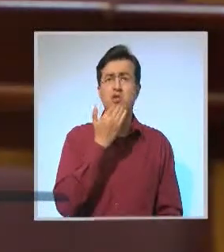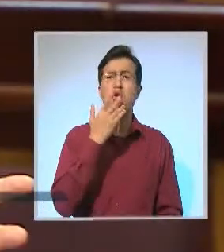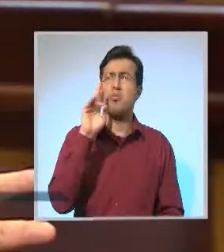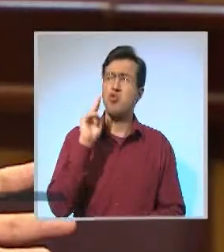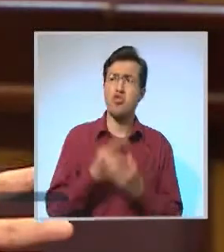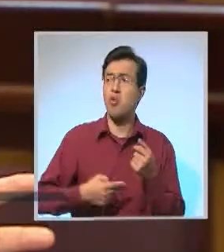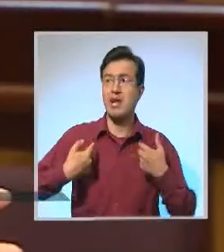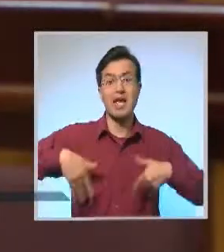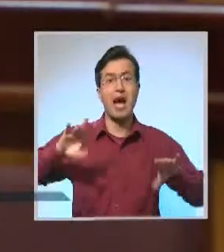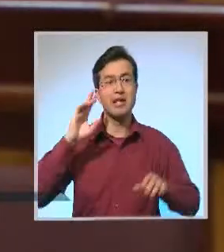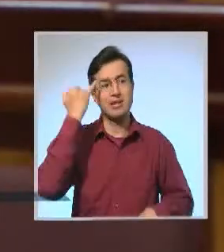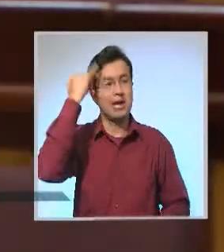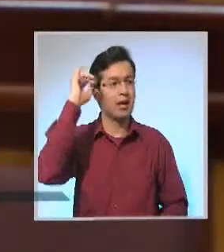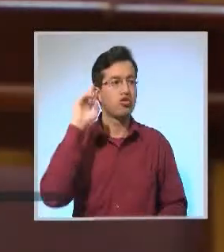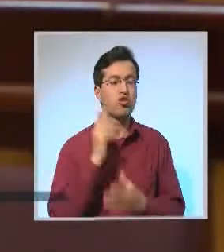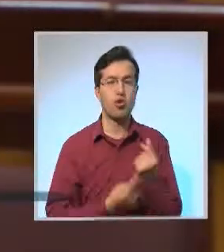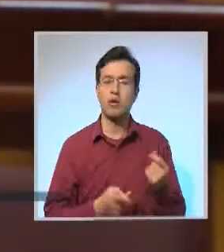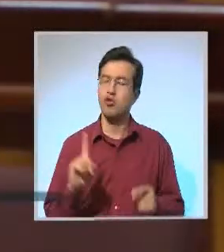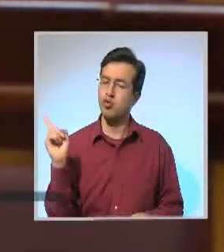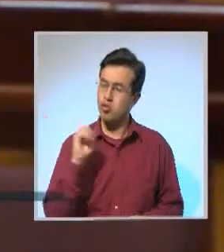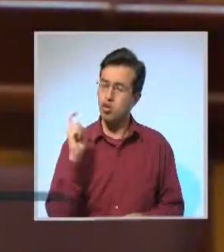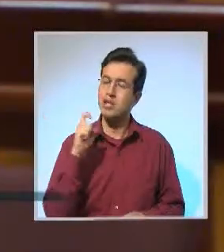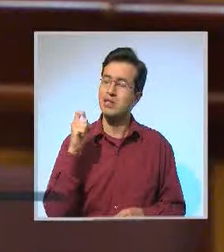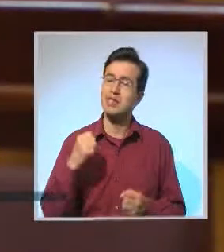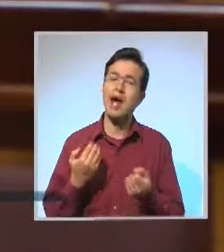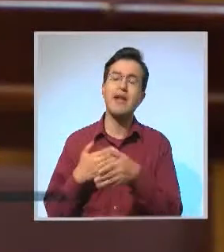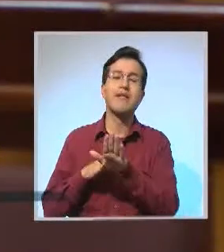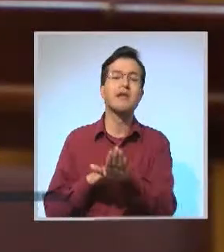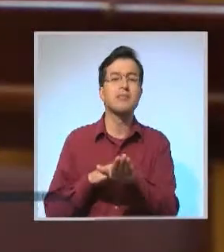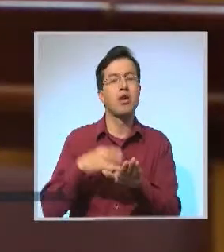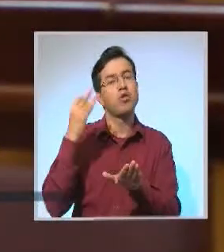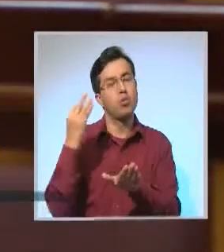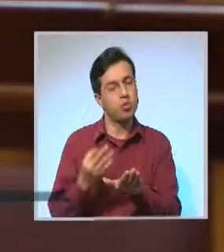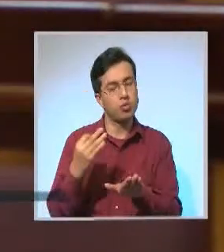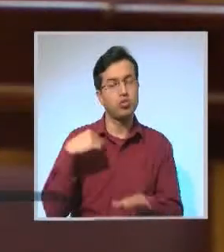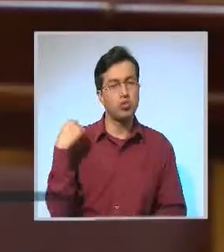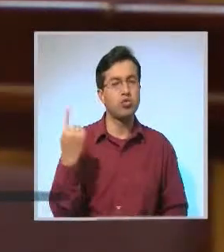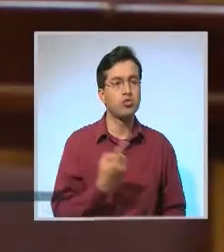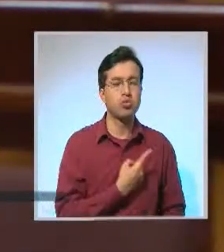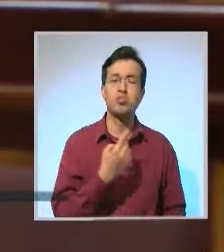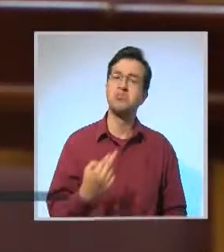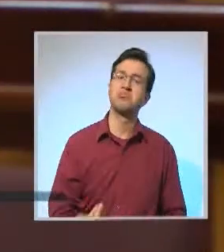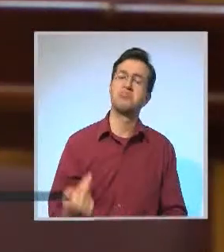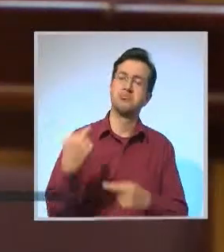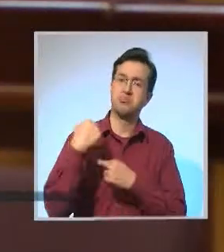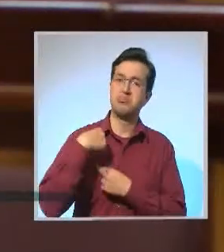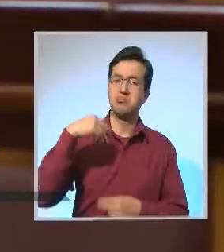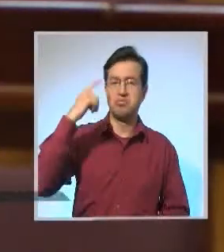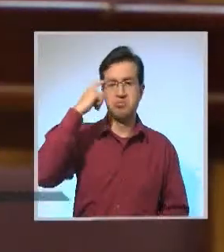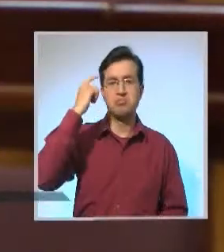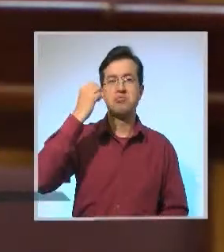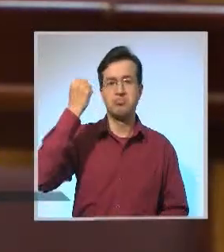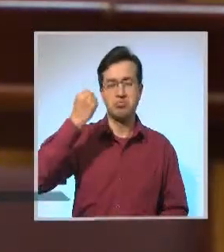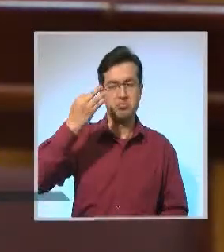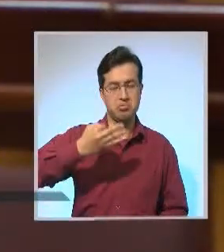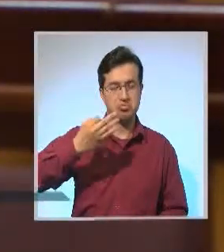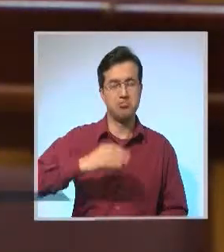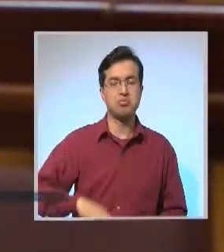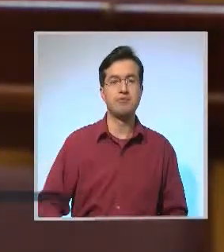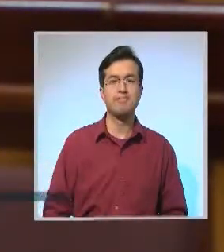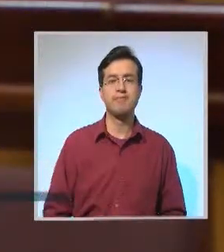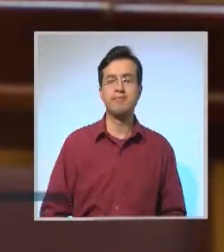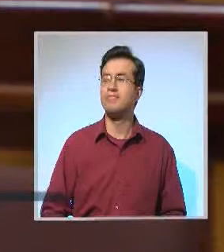doble o sea tiene que tener un sustento y eso es lo que hemos hecho responsablemente en la construcción de esta ley